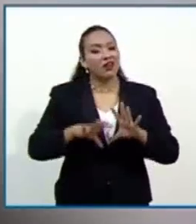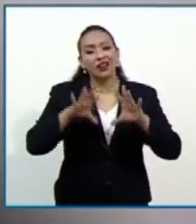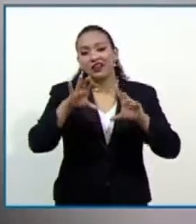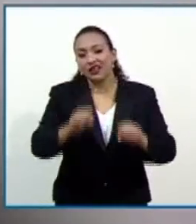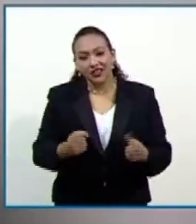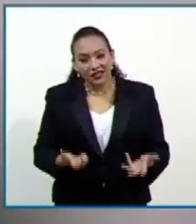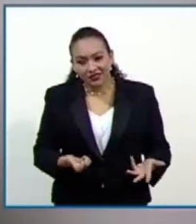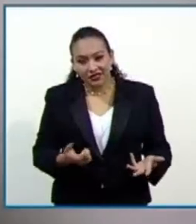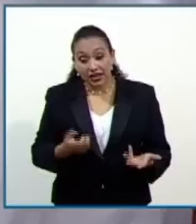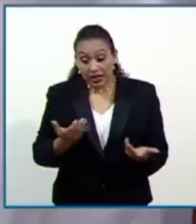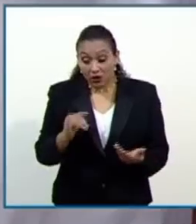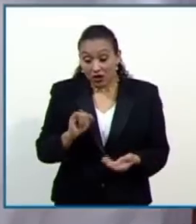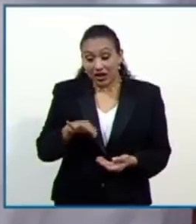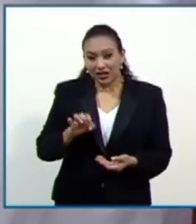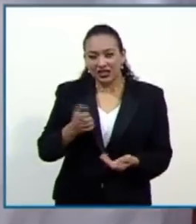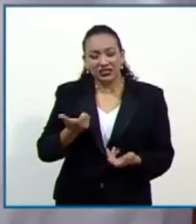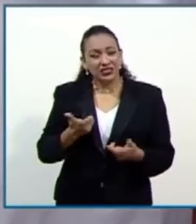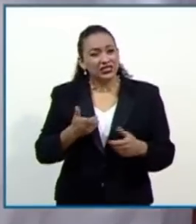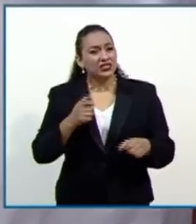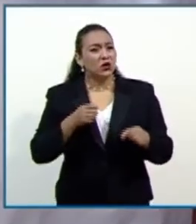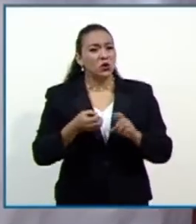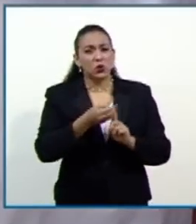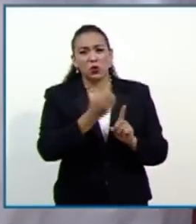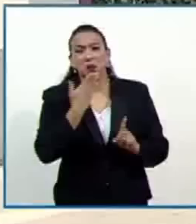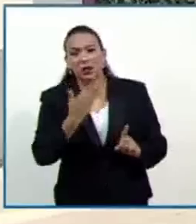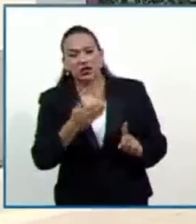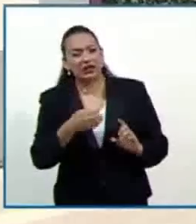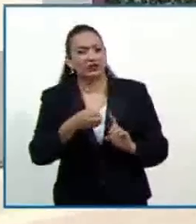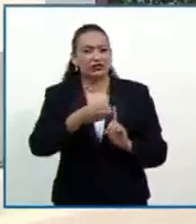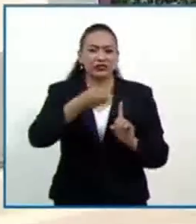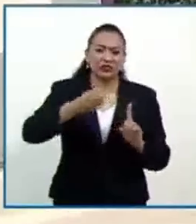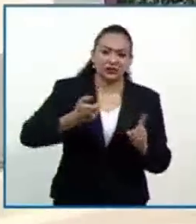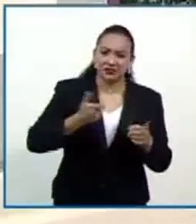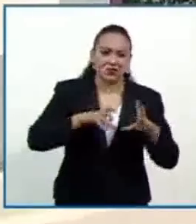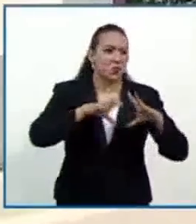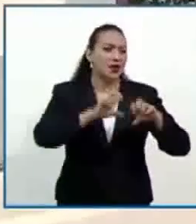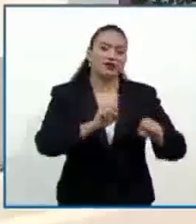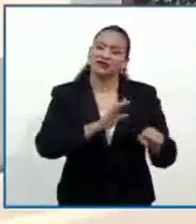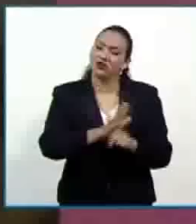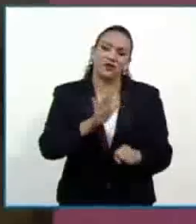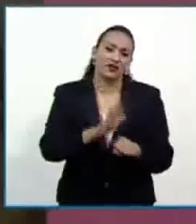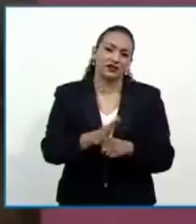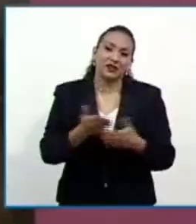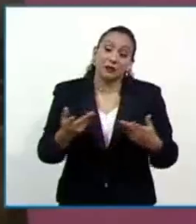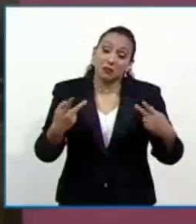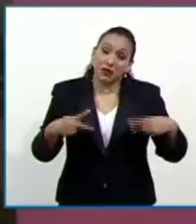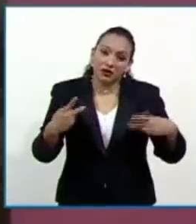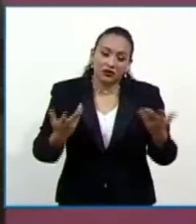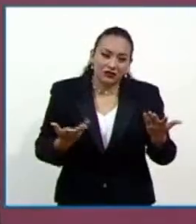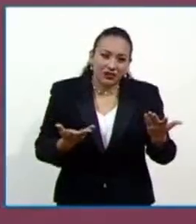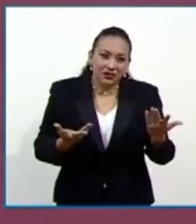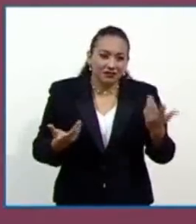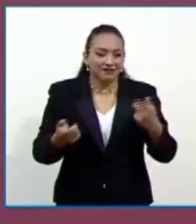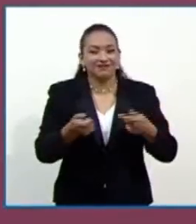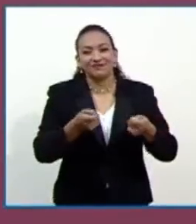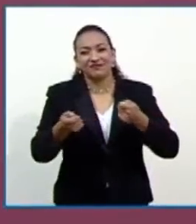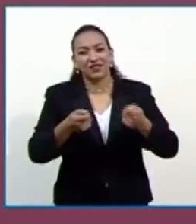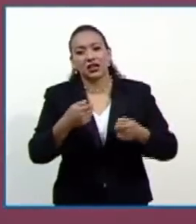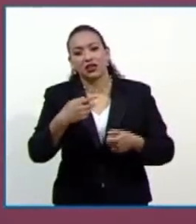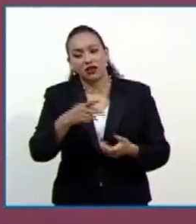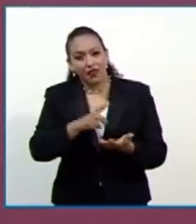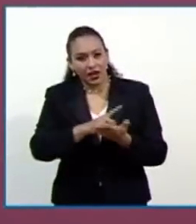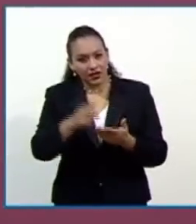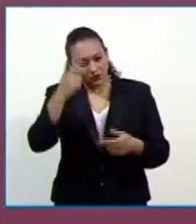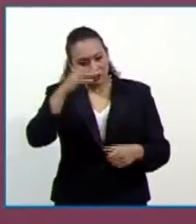presupuesto que enfrenta el INE le dificulta organizar una elección de calidad, lo que impide a los participantes ejercer a plenitud su derecho a